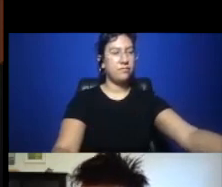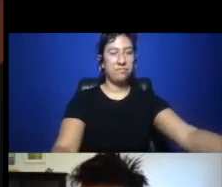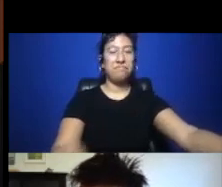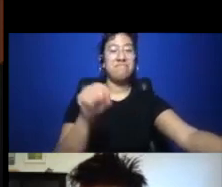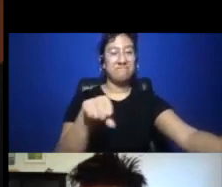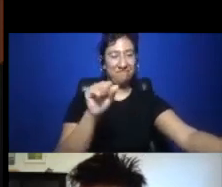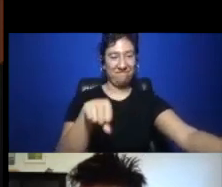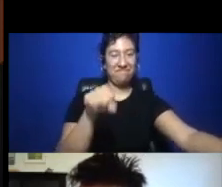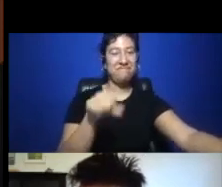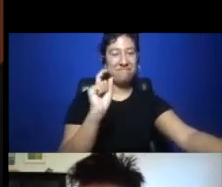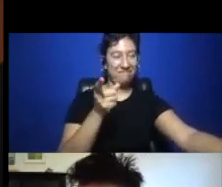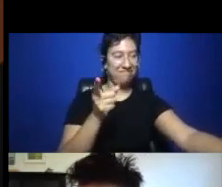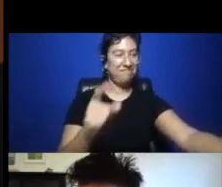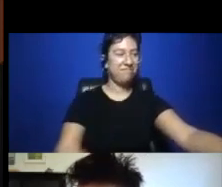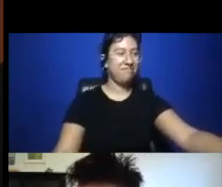Blink